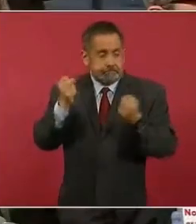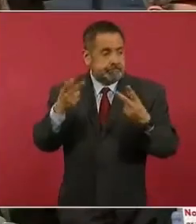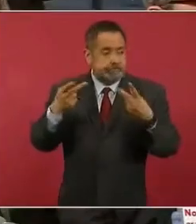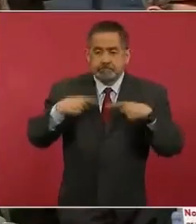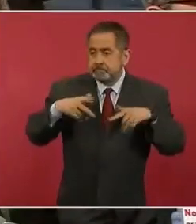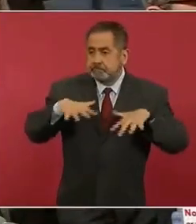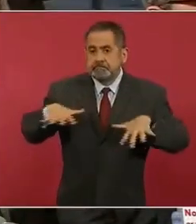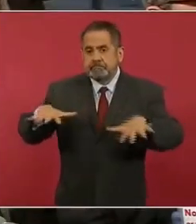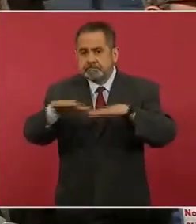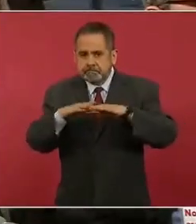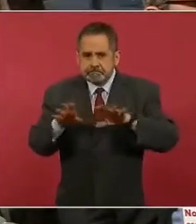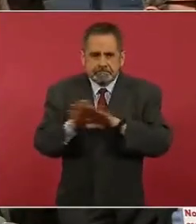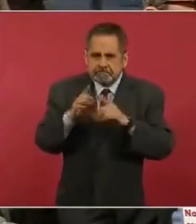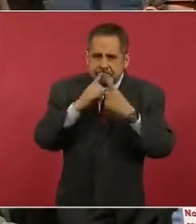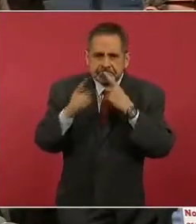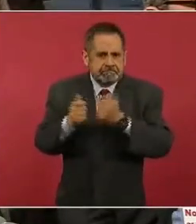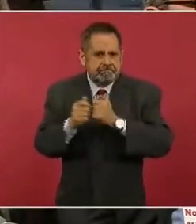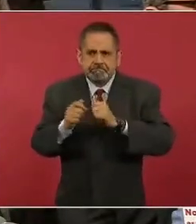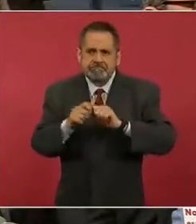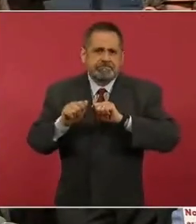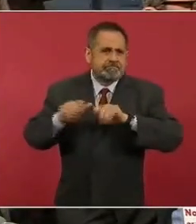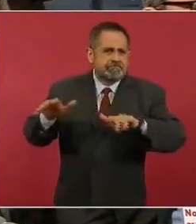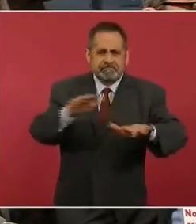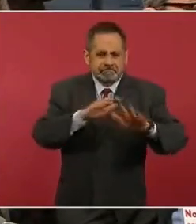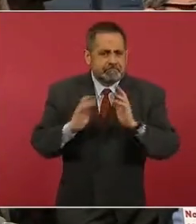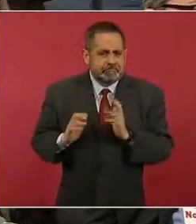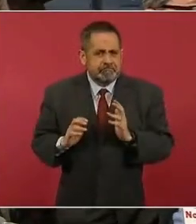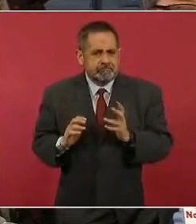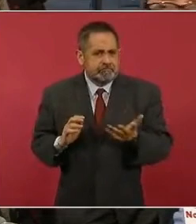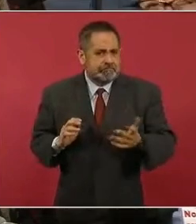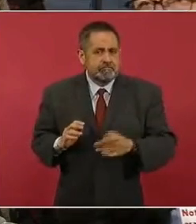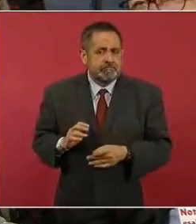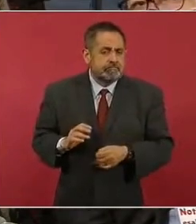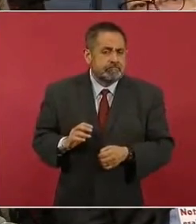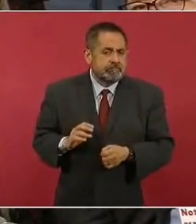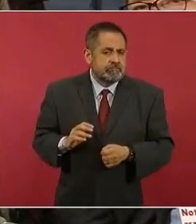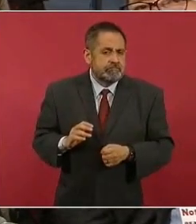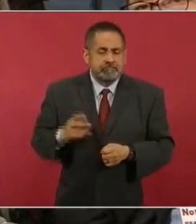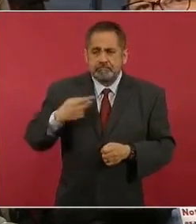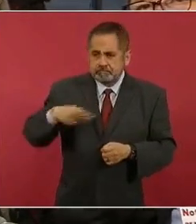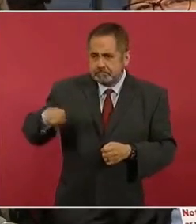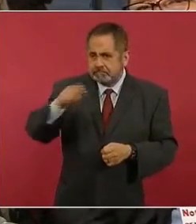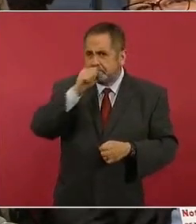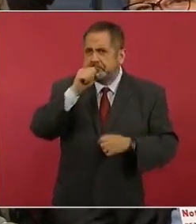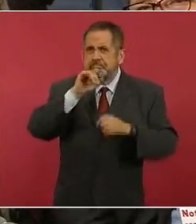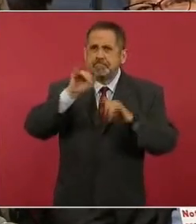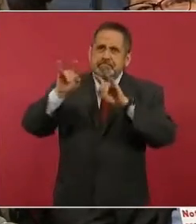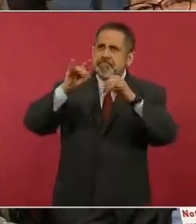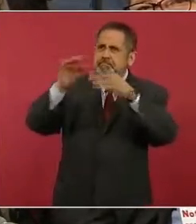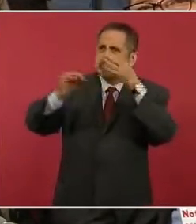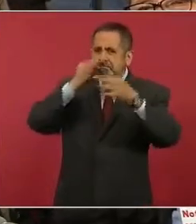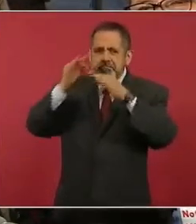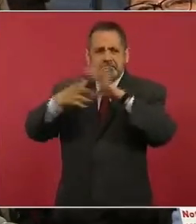ha enfocado, se ha vuelco a la gente como que hace sus carteles, hace sus